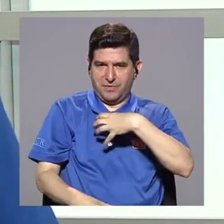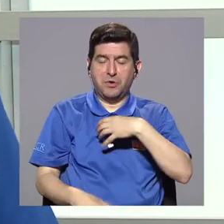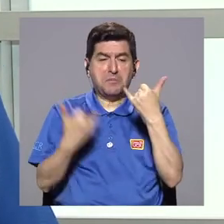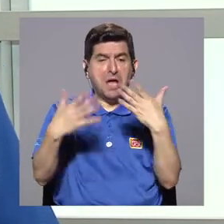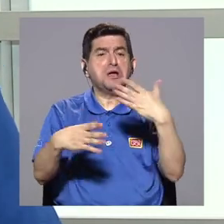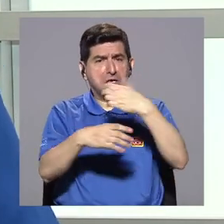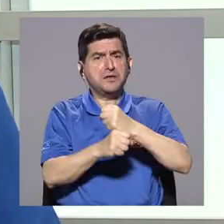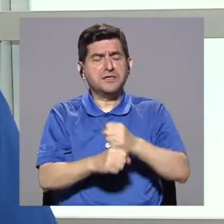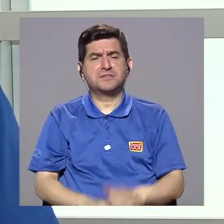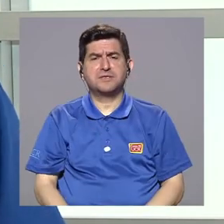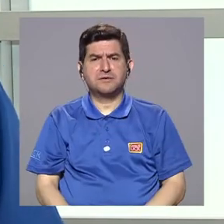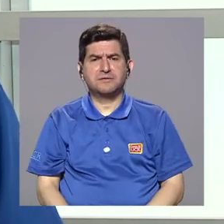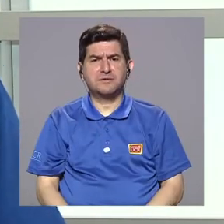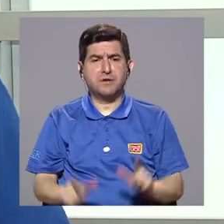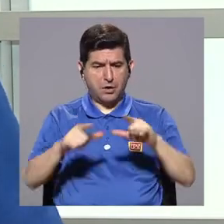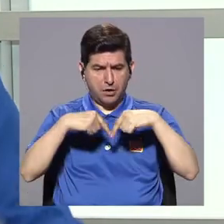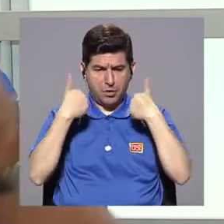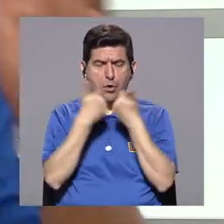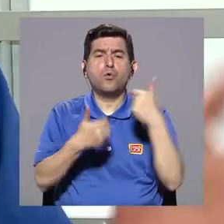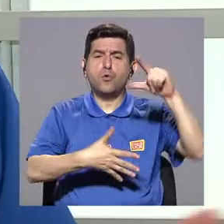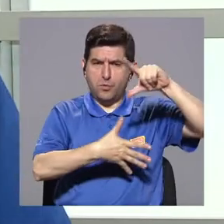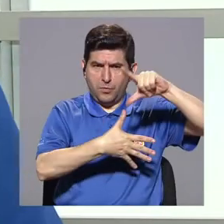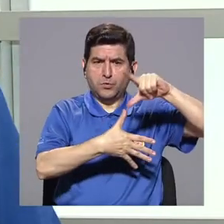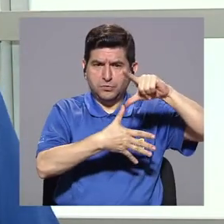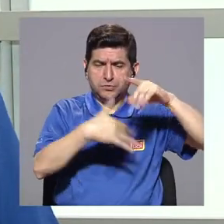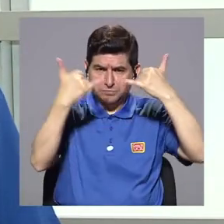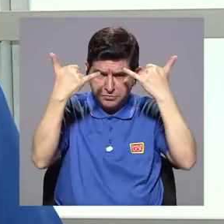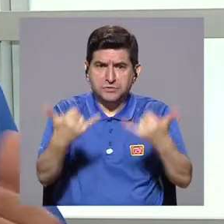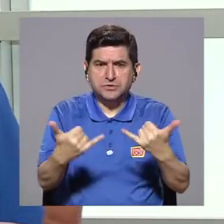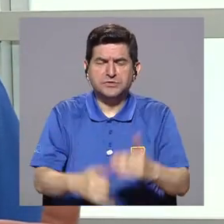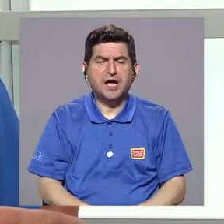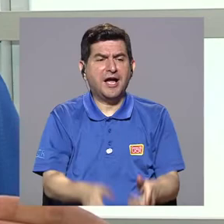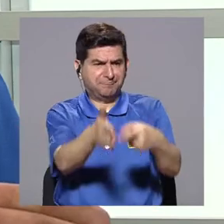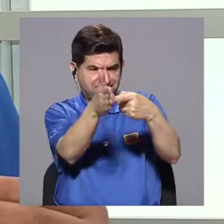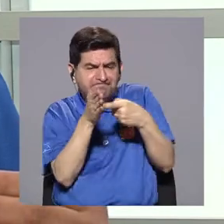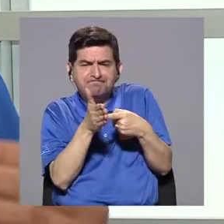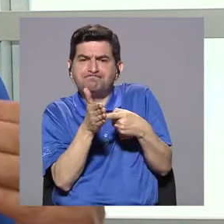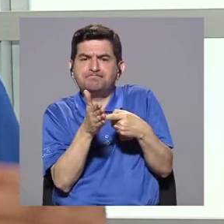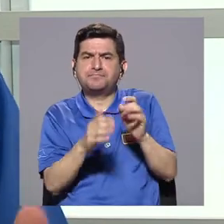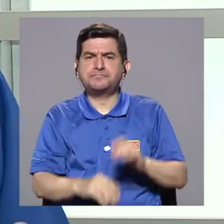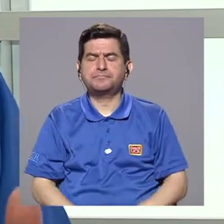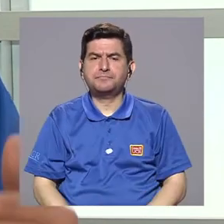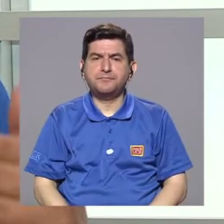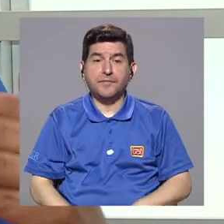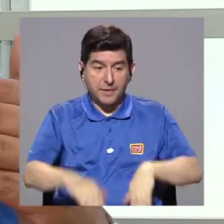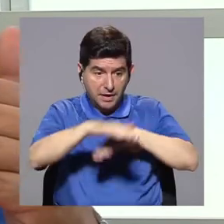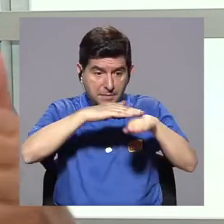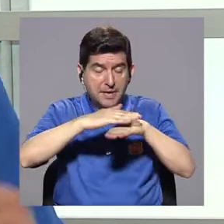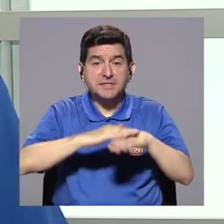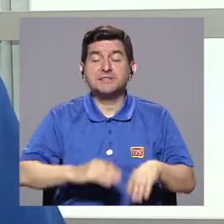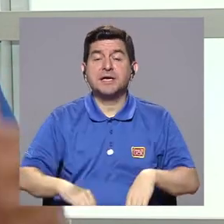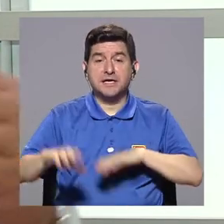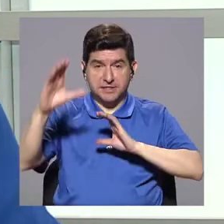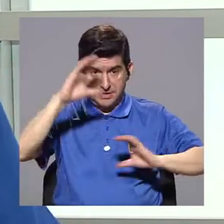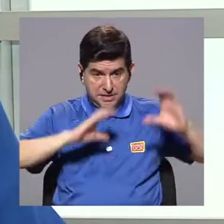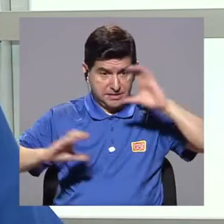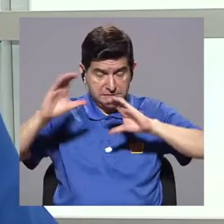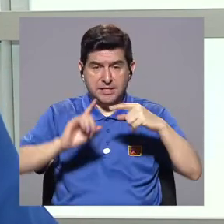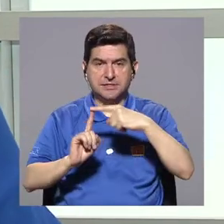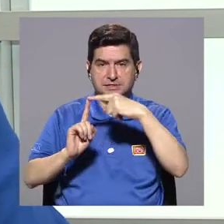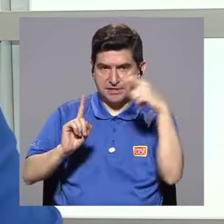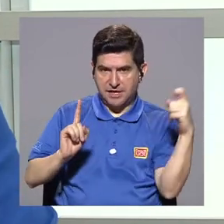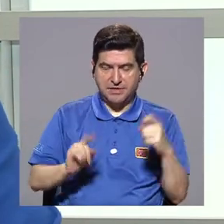incluya la nuestra. Y ya se ha hecho. Hay paneles en toda Latinoamérica donde han exigido con base